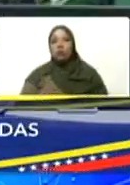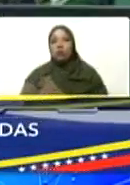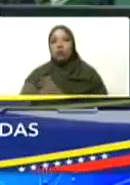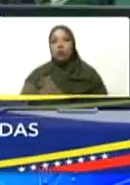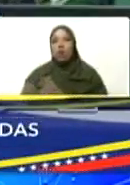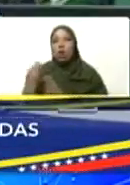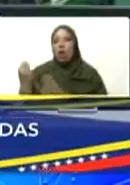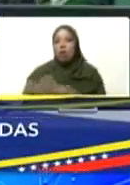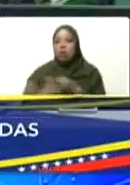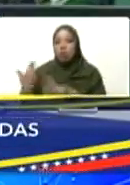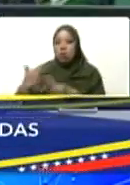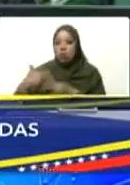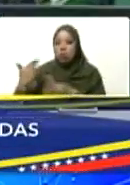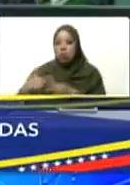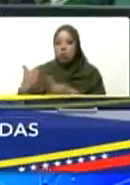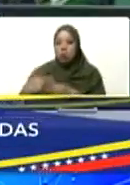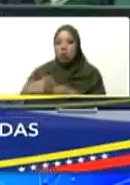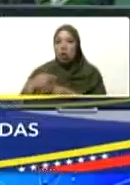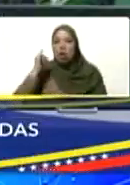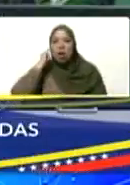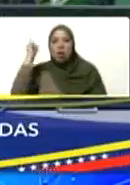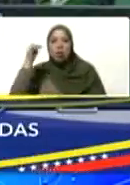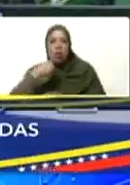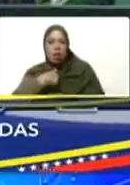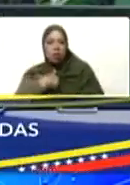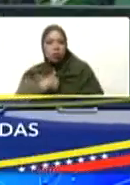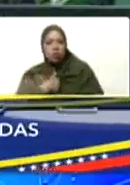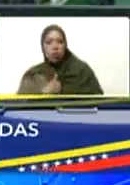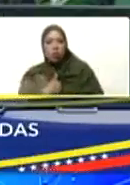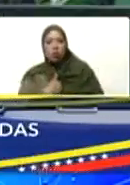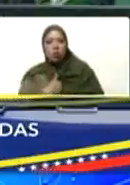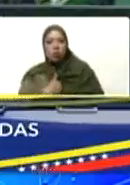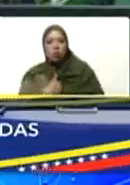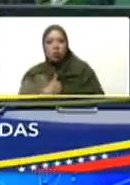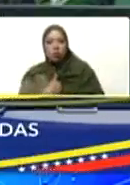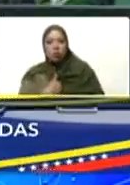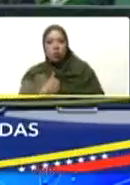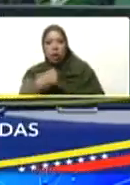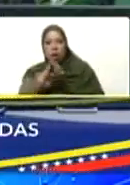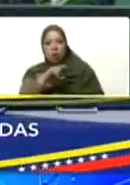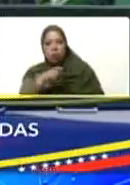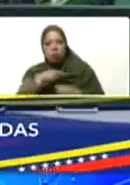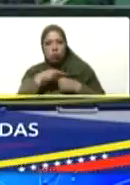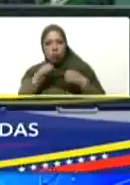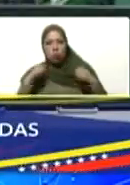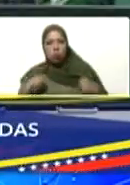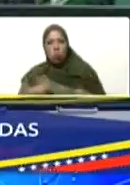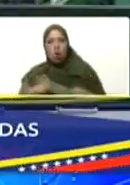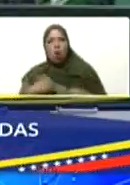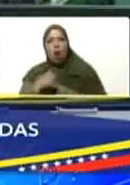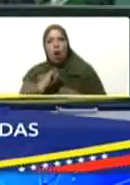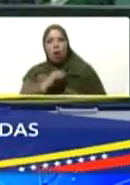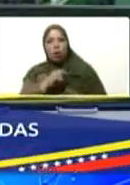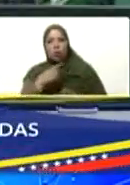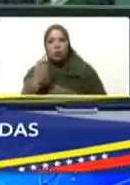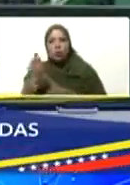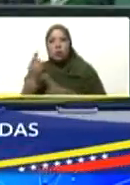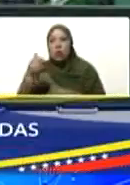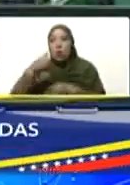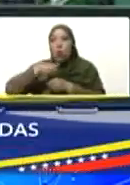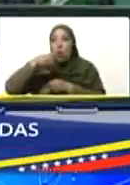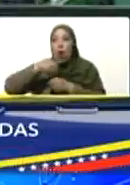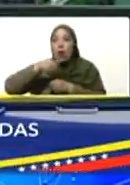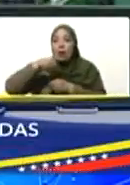con el petróleo? ¿Cuál es la idea que yo tengo? Aquí en el pecho. Con el petróleo tenemos que ahorrar